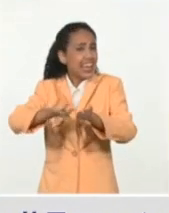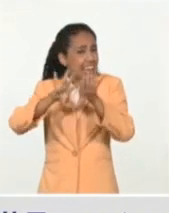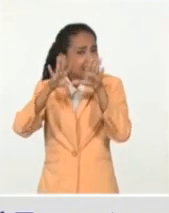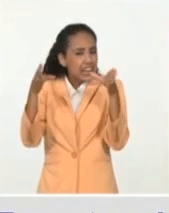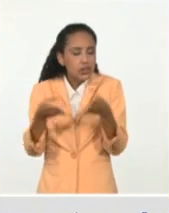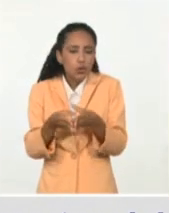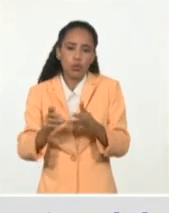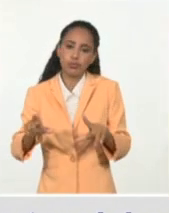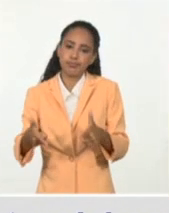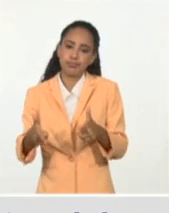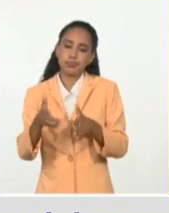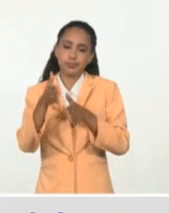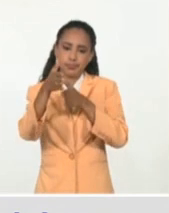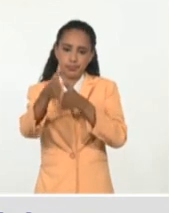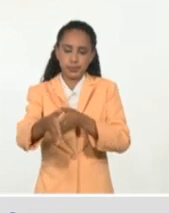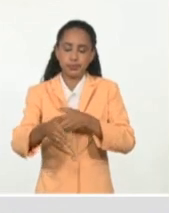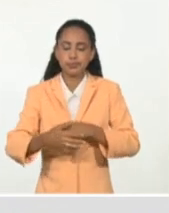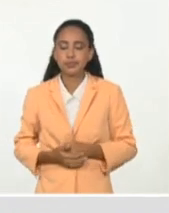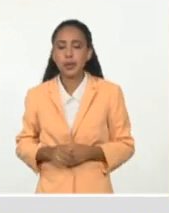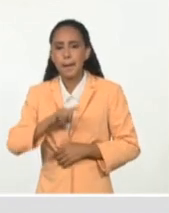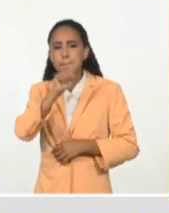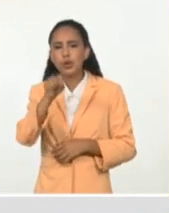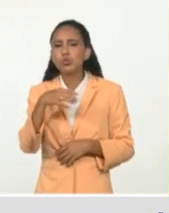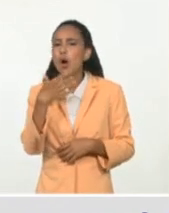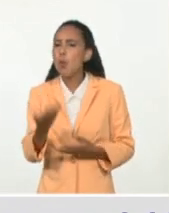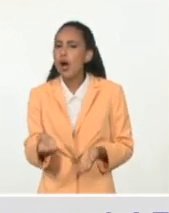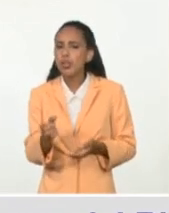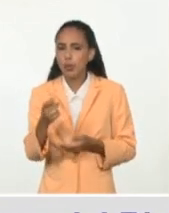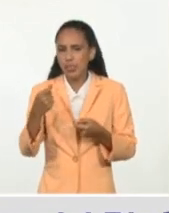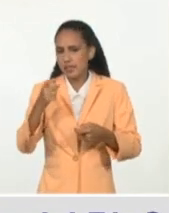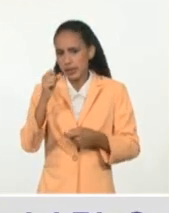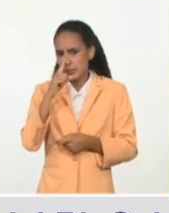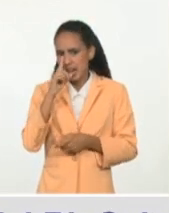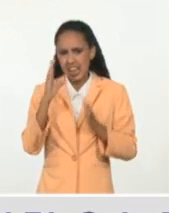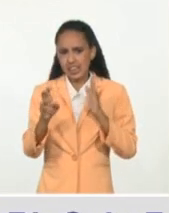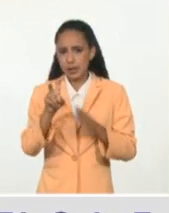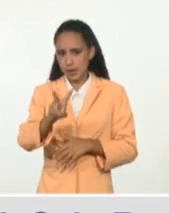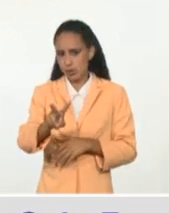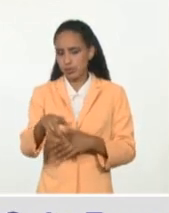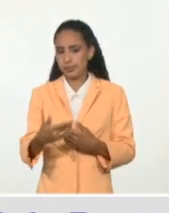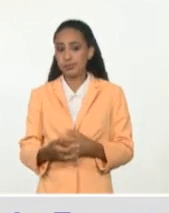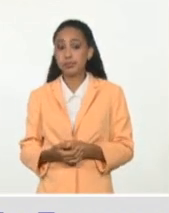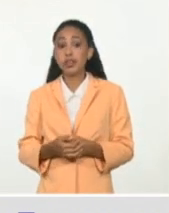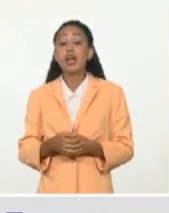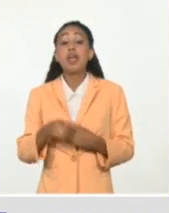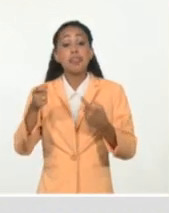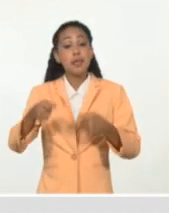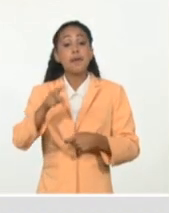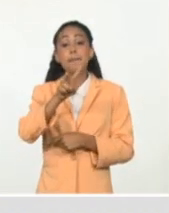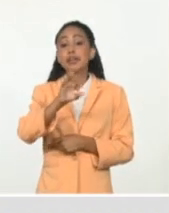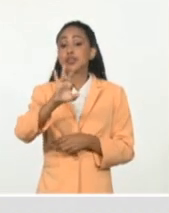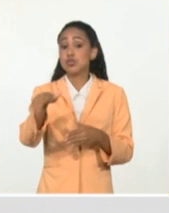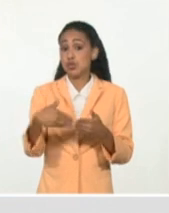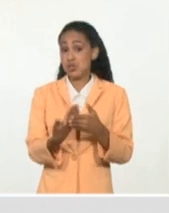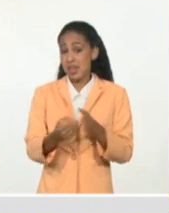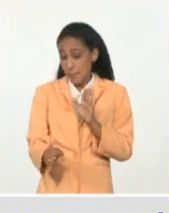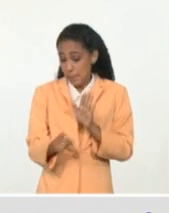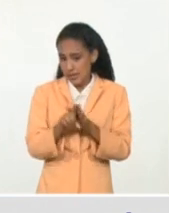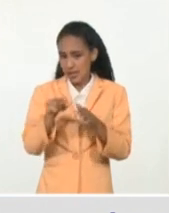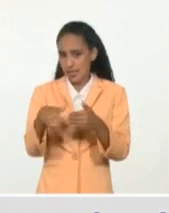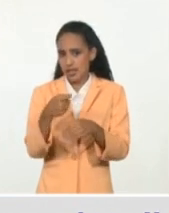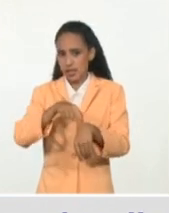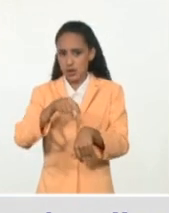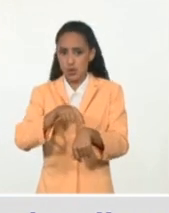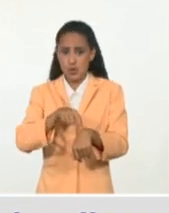concluir el fase 2? El fase 2 debe concluir en 28 días a partir del día de hoy, que estamos aplicando la última dosis a los